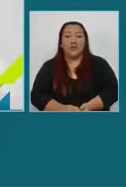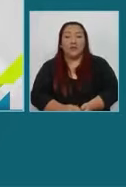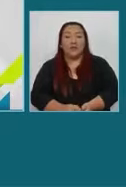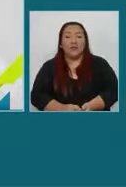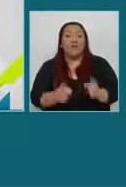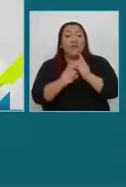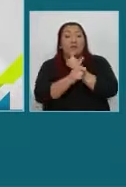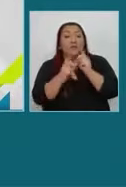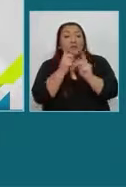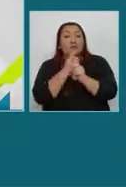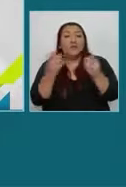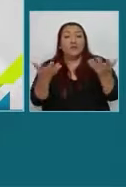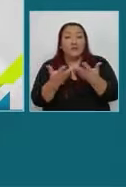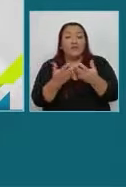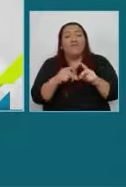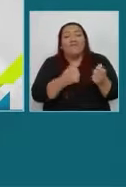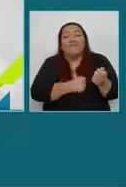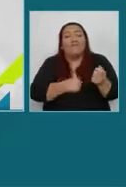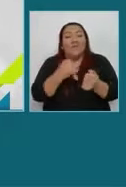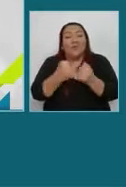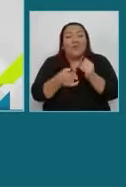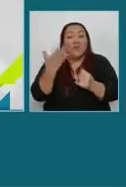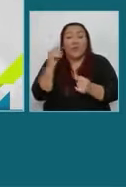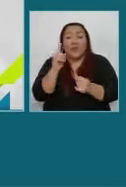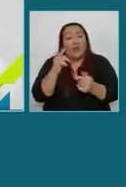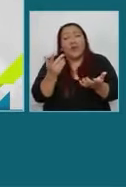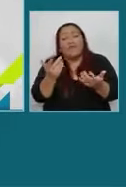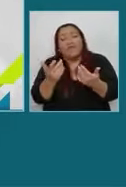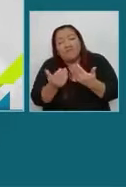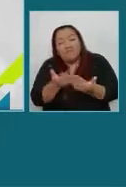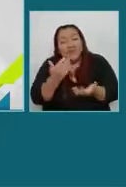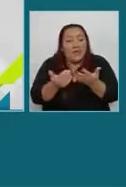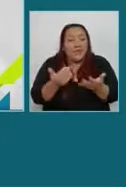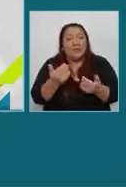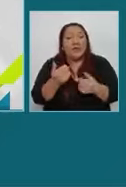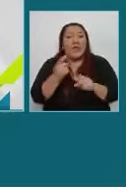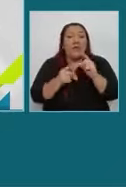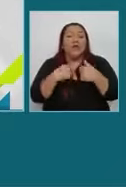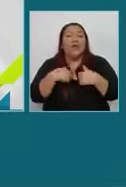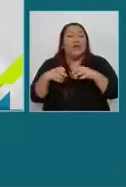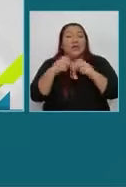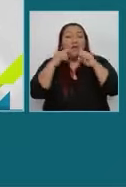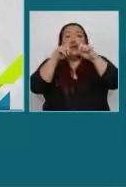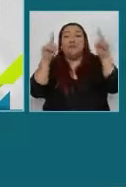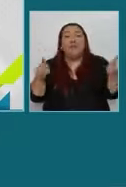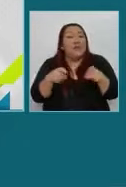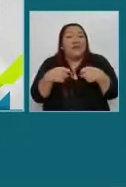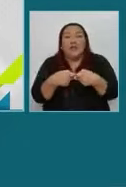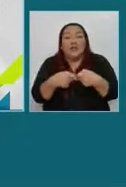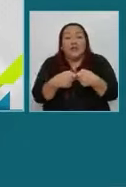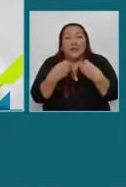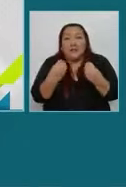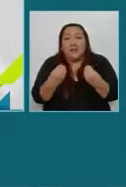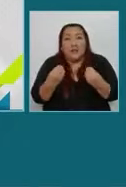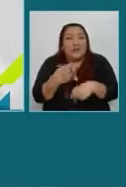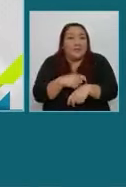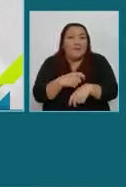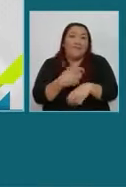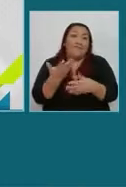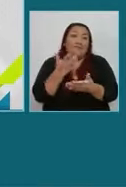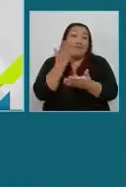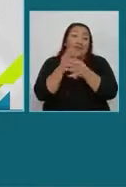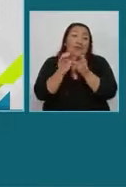de intercambios. Lamentablemente los últimos han tenido, no lamentablemente, pero han tenido que ser virtuales por